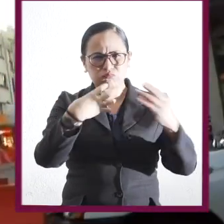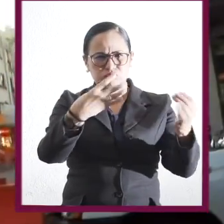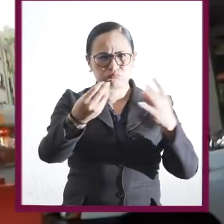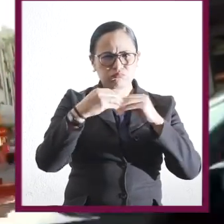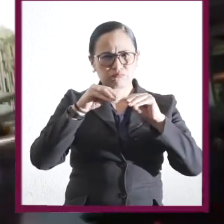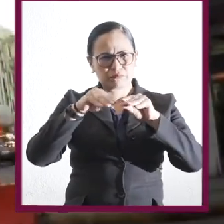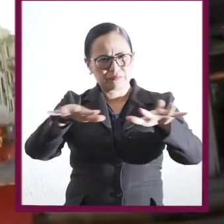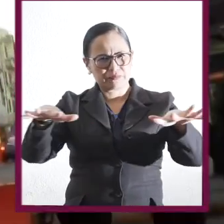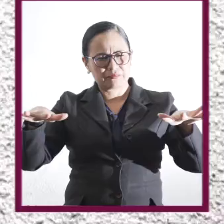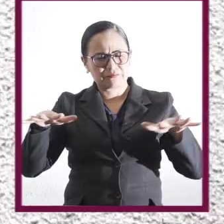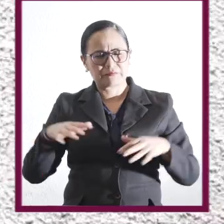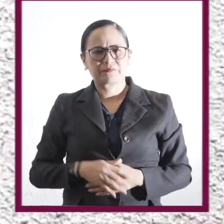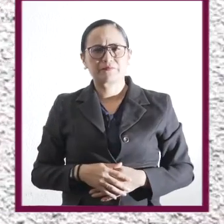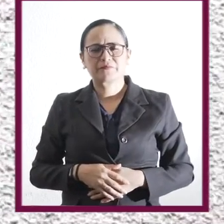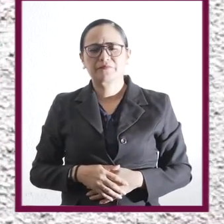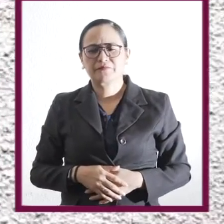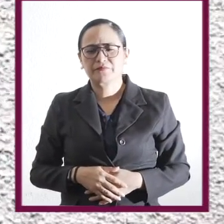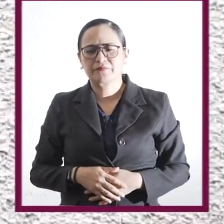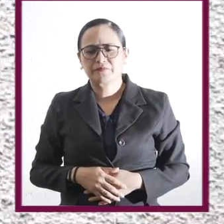por la ciudad.